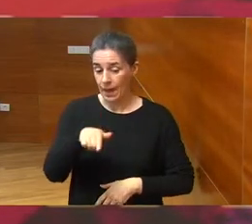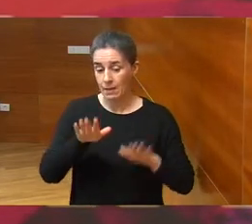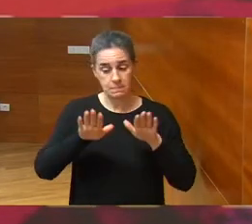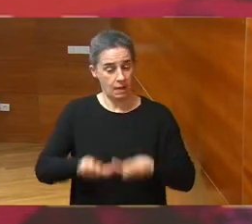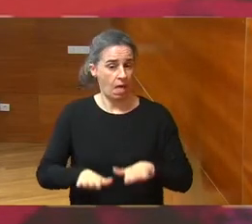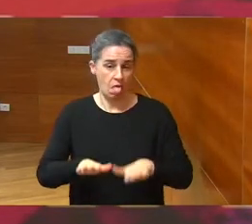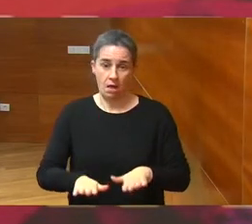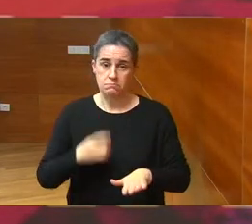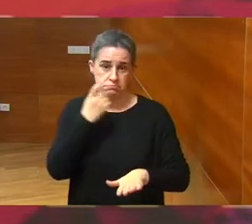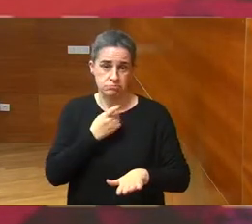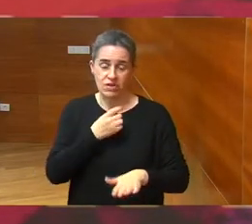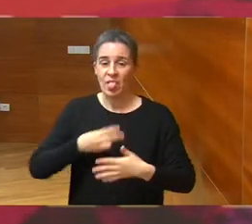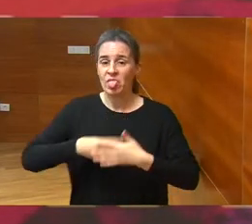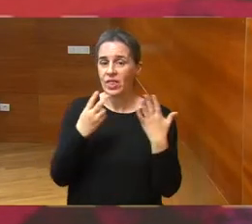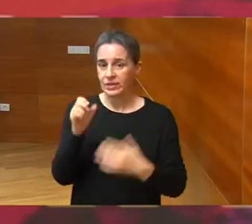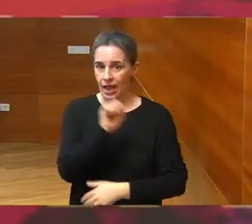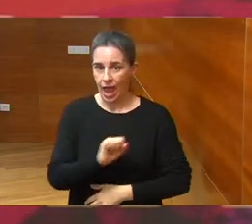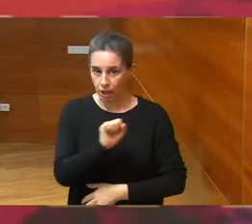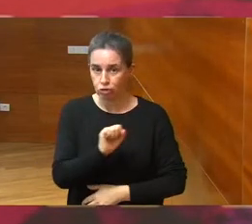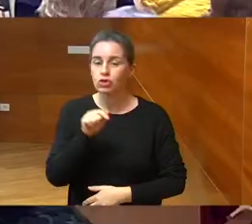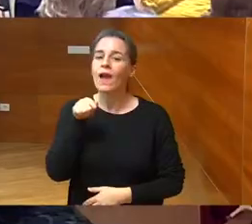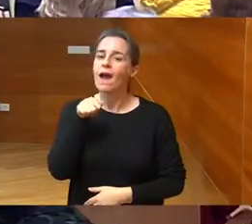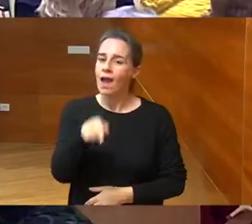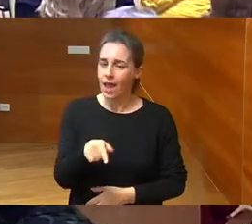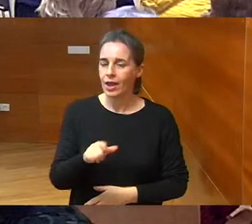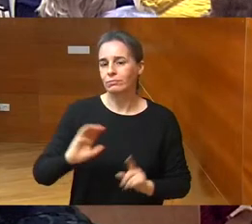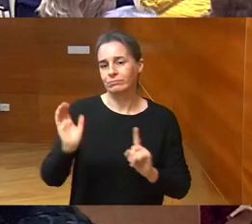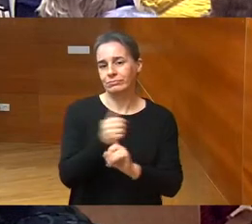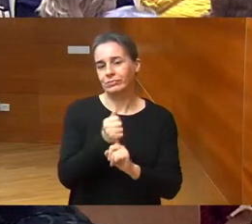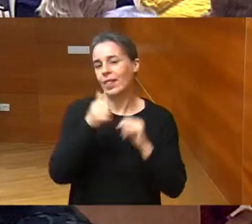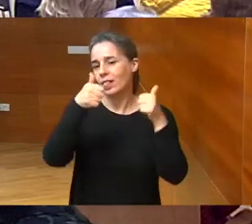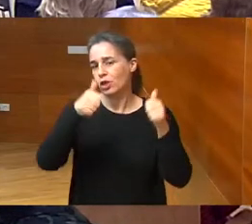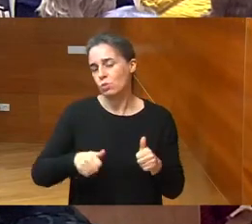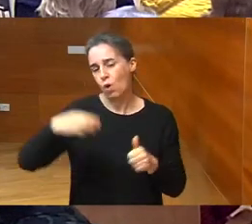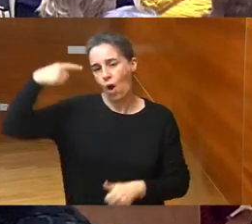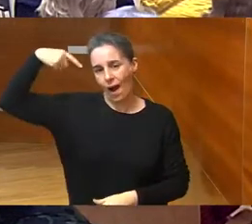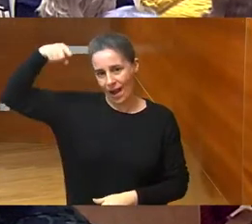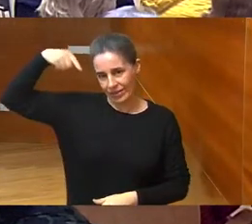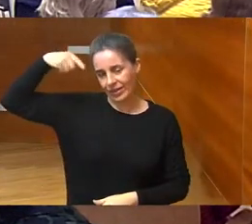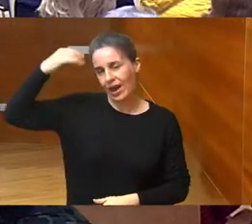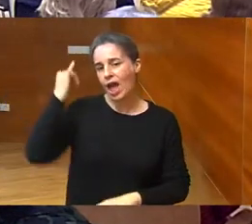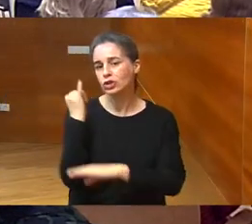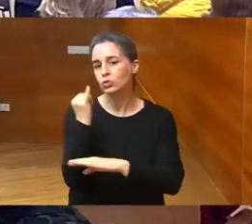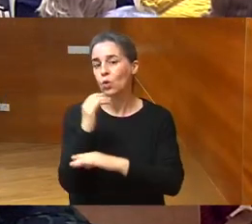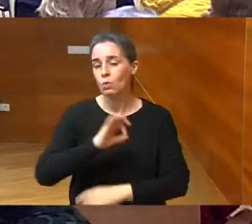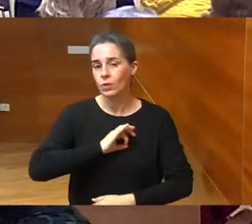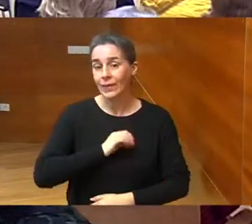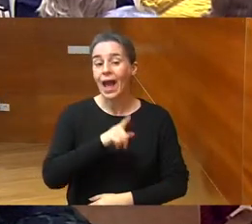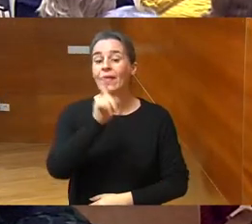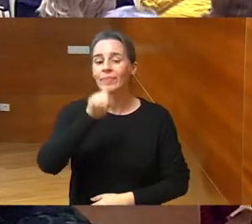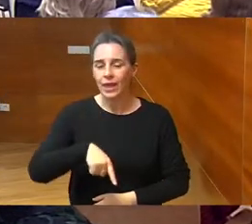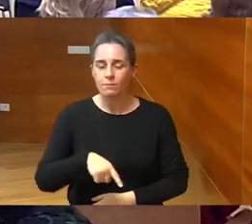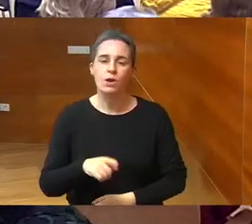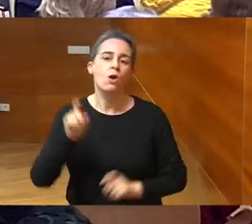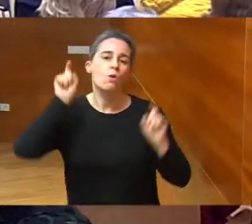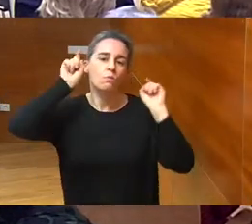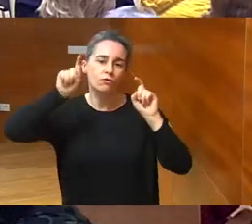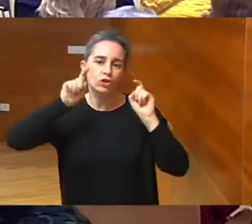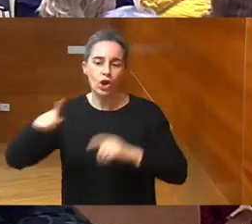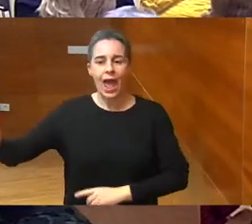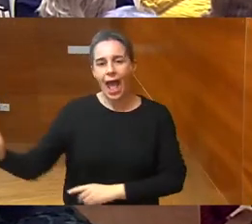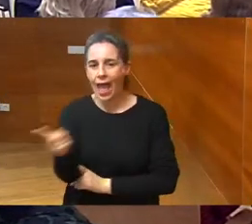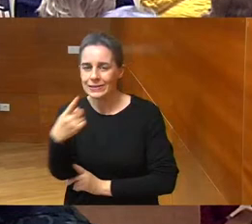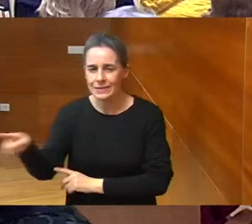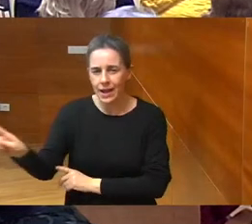a cátedra de signos y al instituto de pontevedra y también soy profesor de esgrima de la sociedad del Liceo